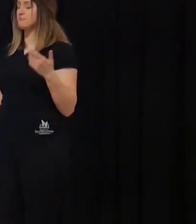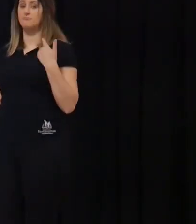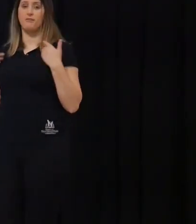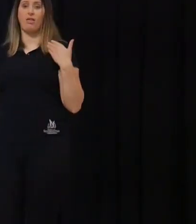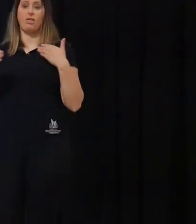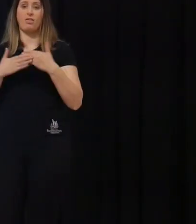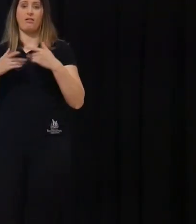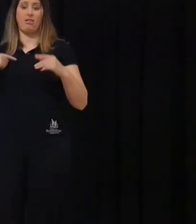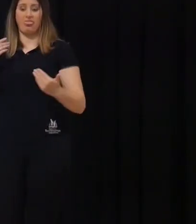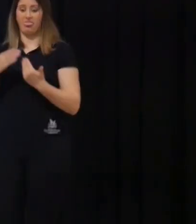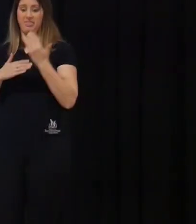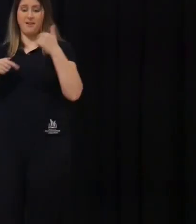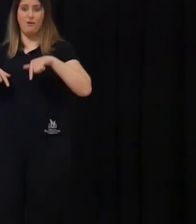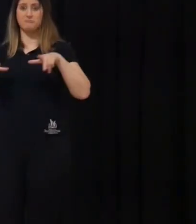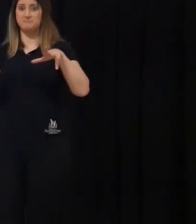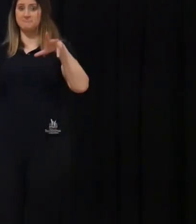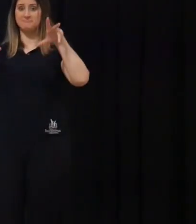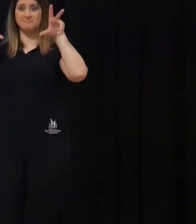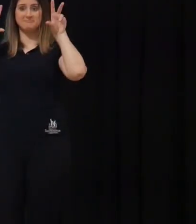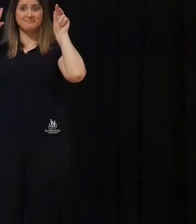acabando el día de hoy.